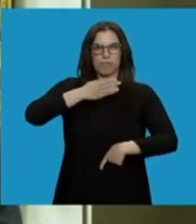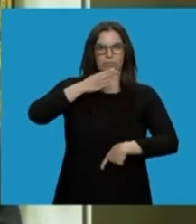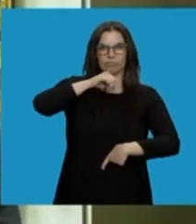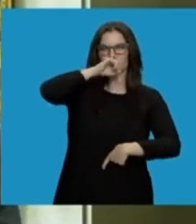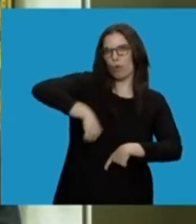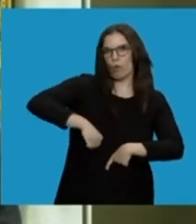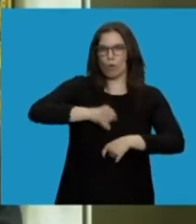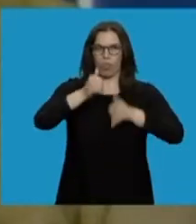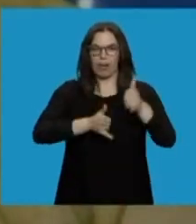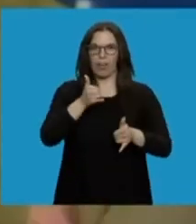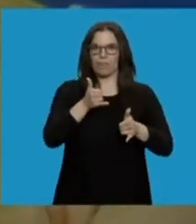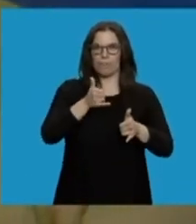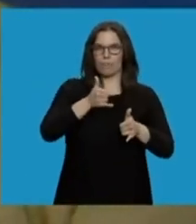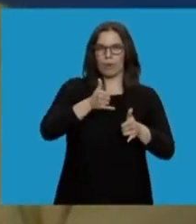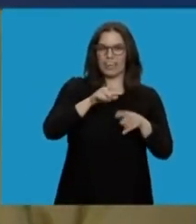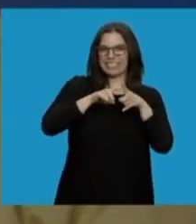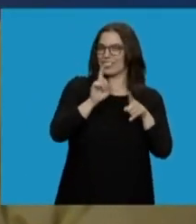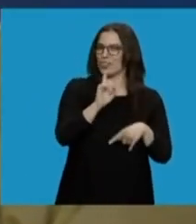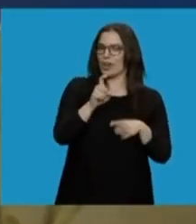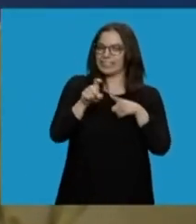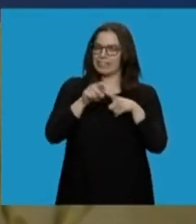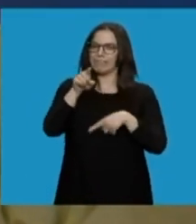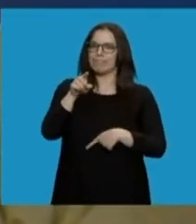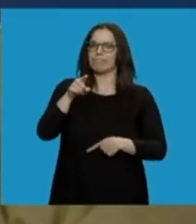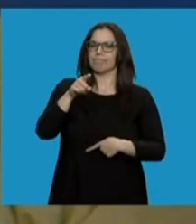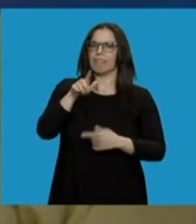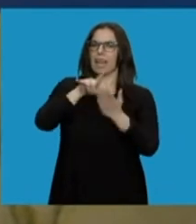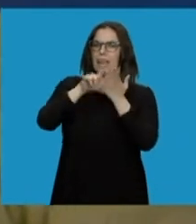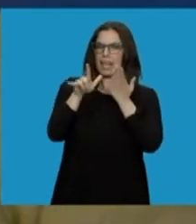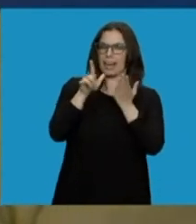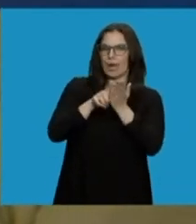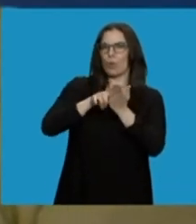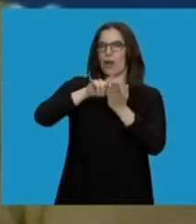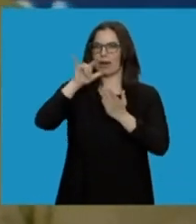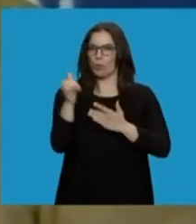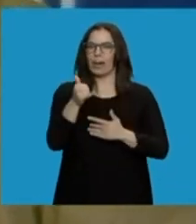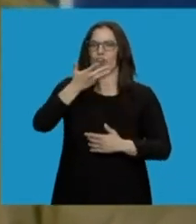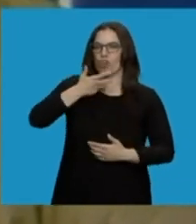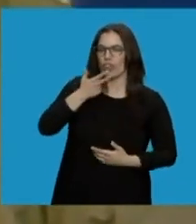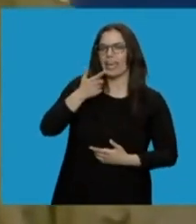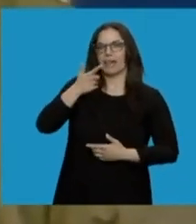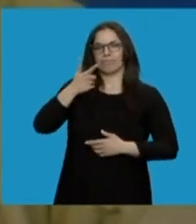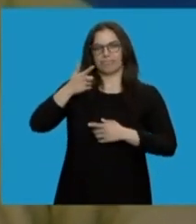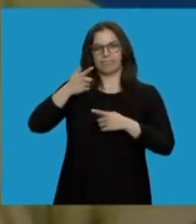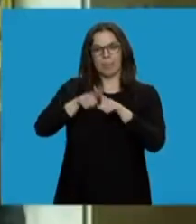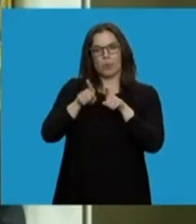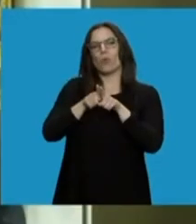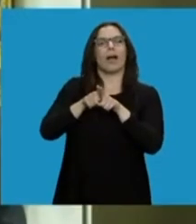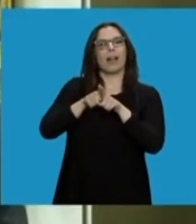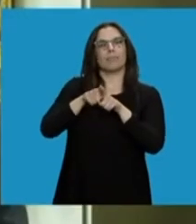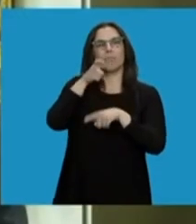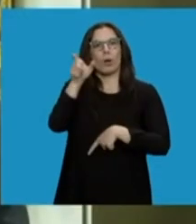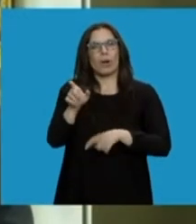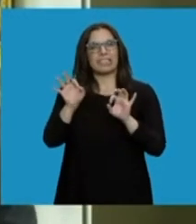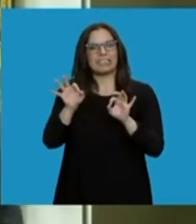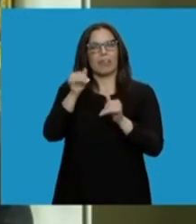como una persona que conocía el idioma, que conocía los resortes del ciclismo. Creó, no cabe duda, una